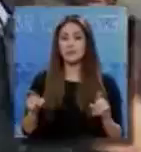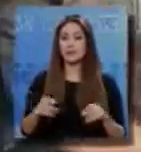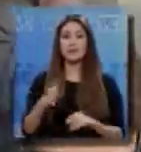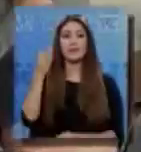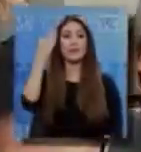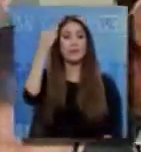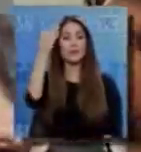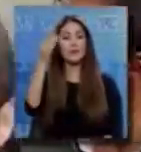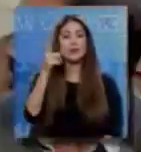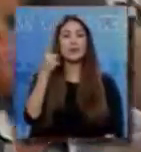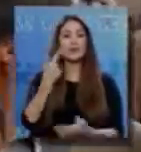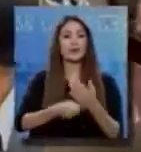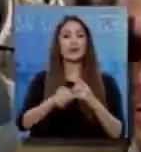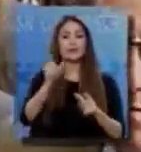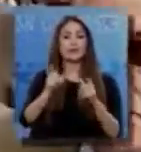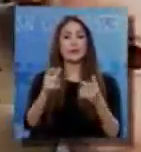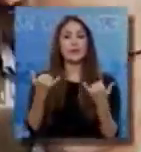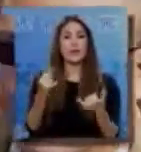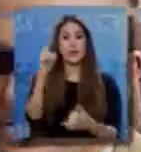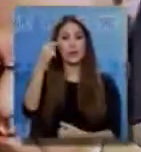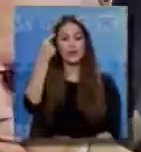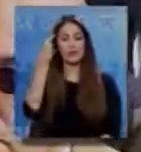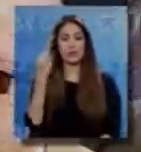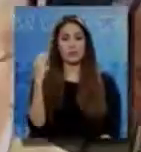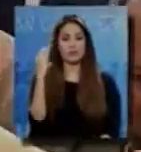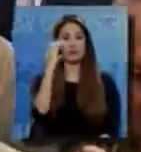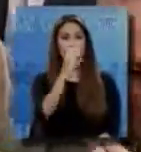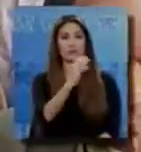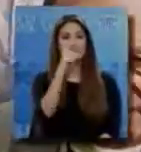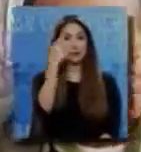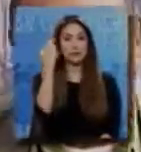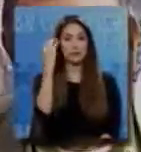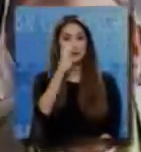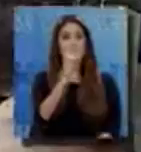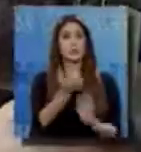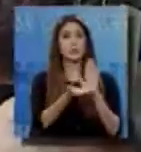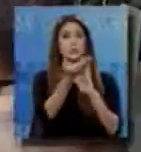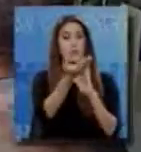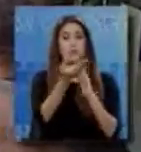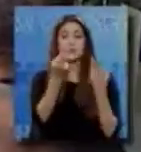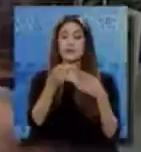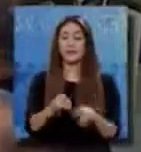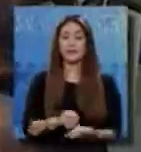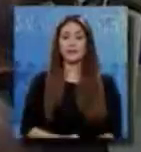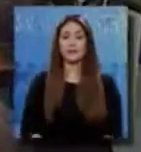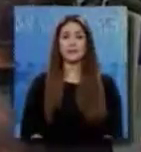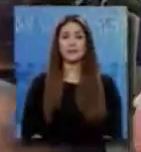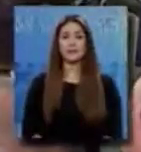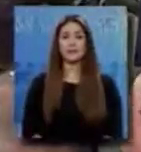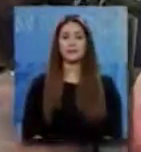futuro el aporte que actualmente entrega el gobierno a las Fuerzas Armadas se incremente. Cristian Hidalgo, TC Televisión.